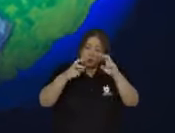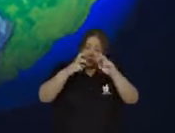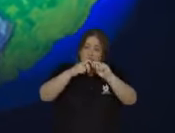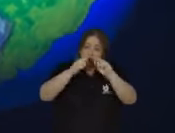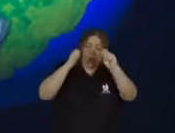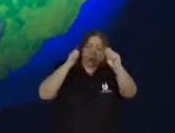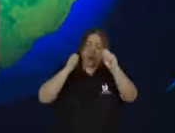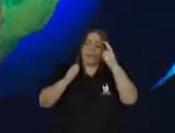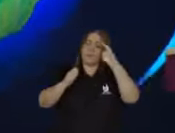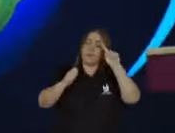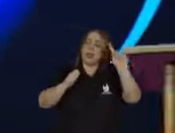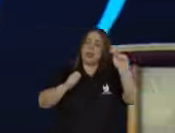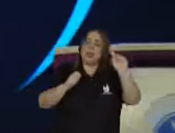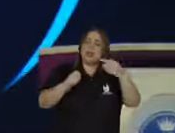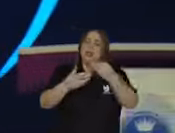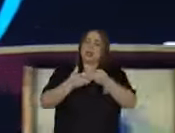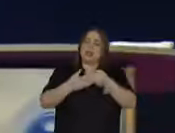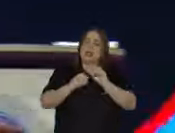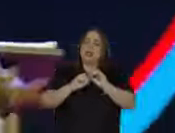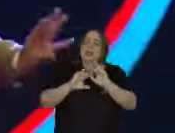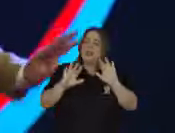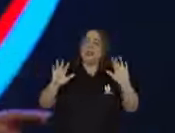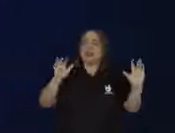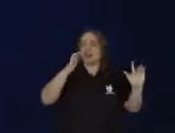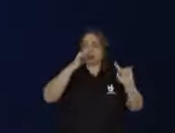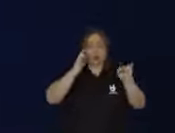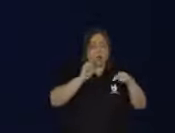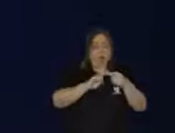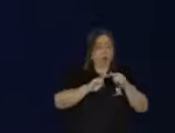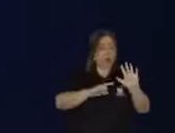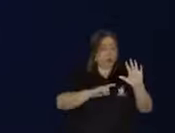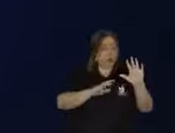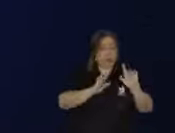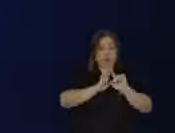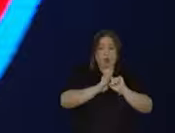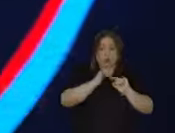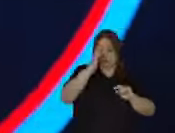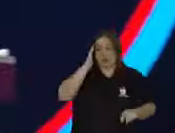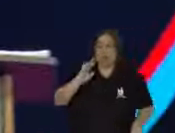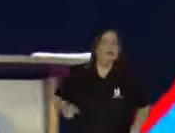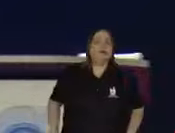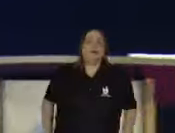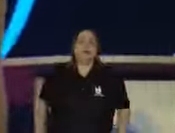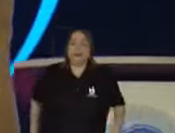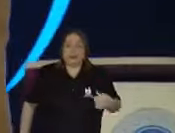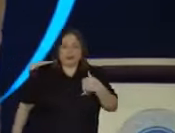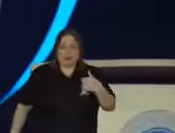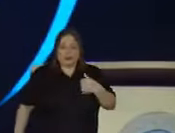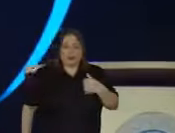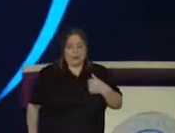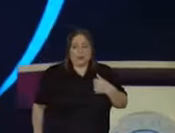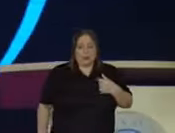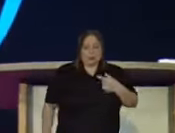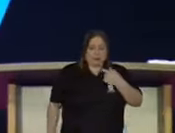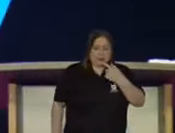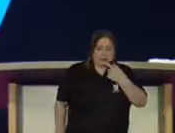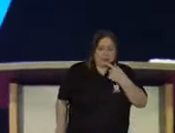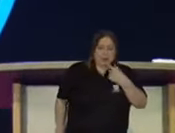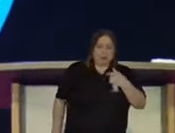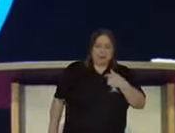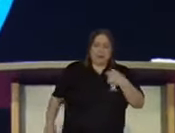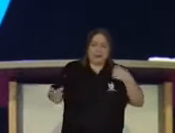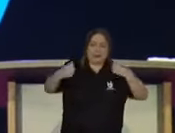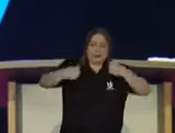Dios. Y faltando 5 minutos para salir, el más chiquitito se volcaba la